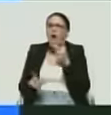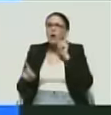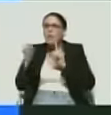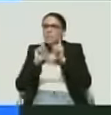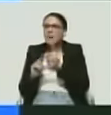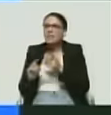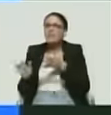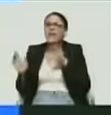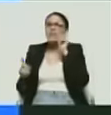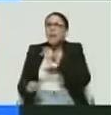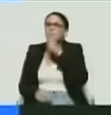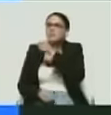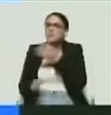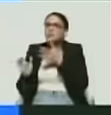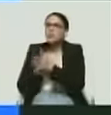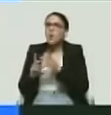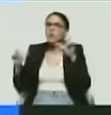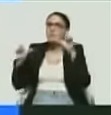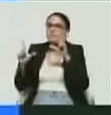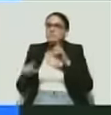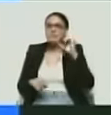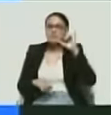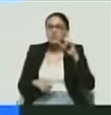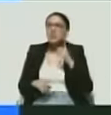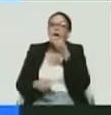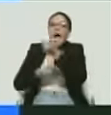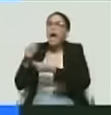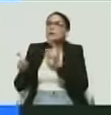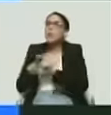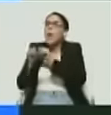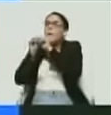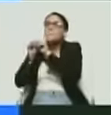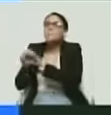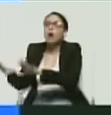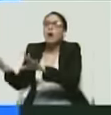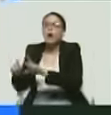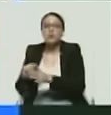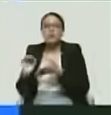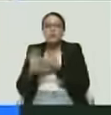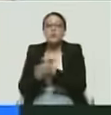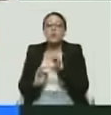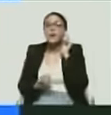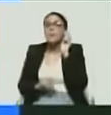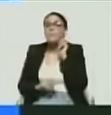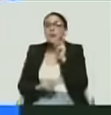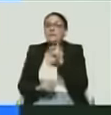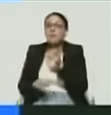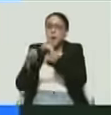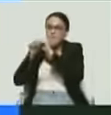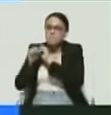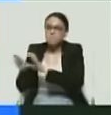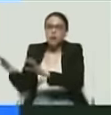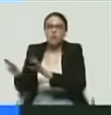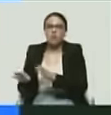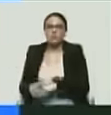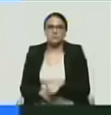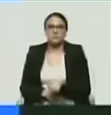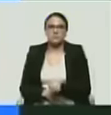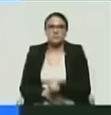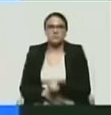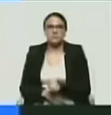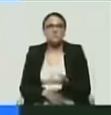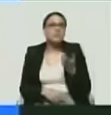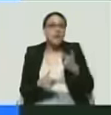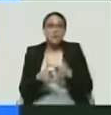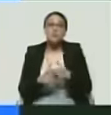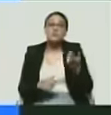para acompañarlos, como siempre han hecho. Si van a dar un golpe de Estado, no es un golpe de Estado, es oficiales